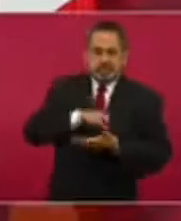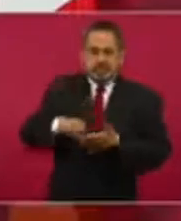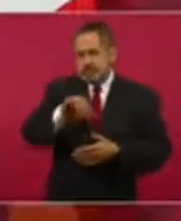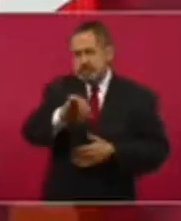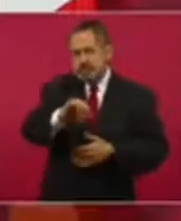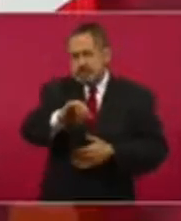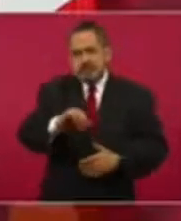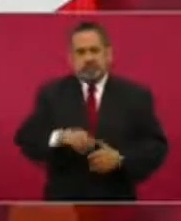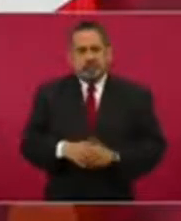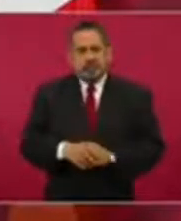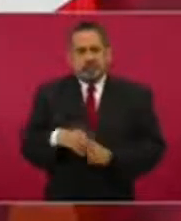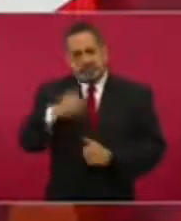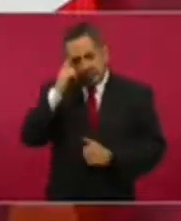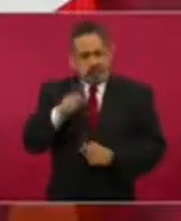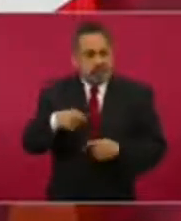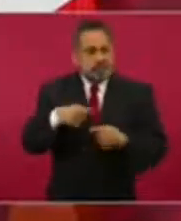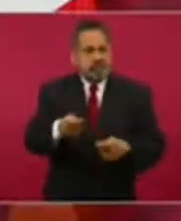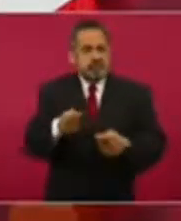Sí. Para